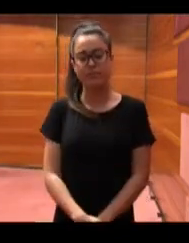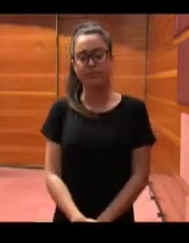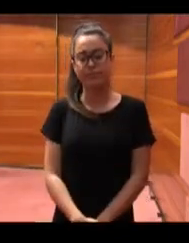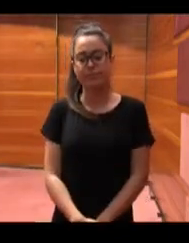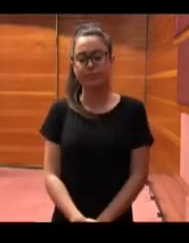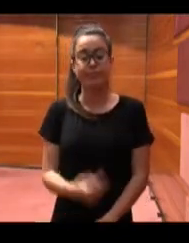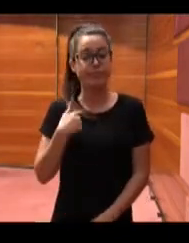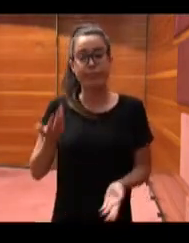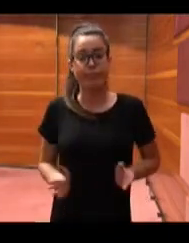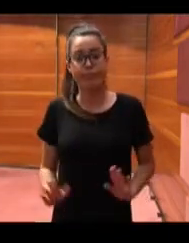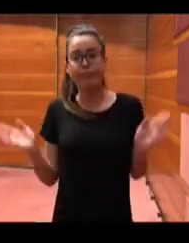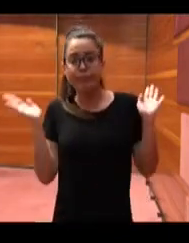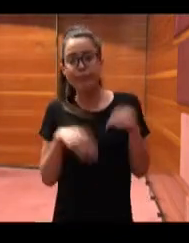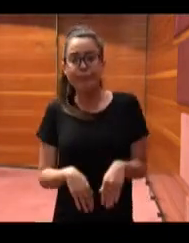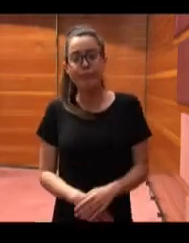No tengo hijos.